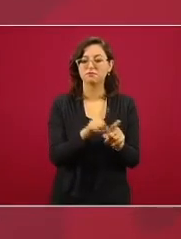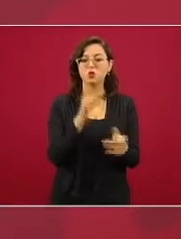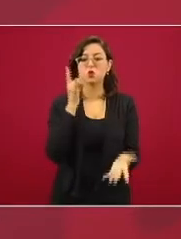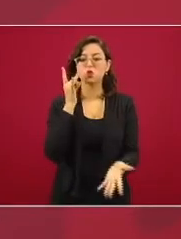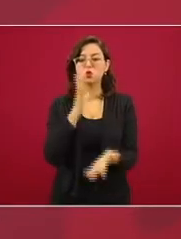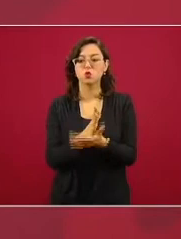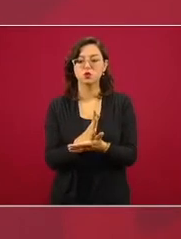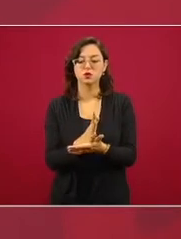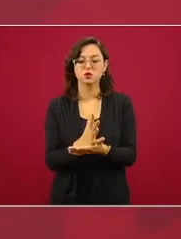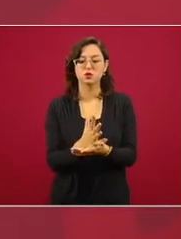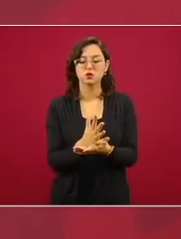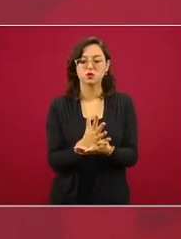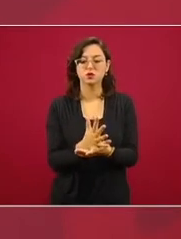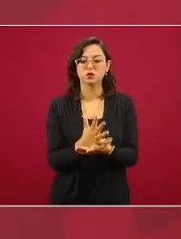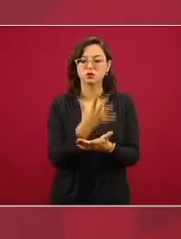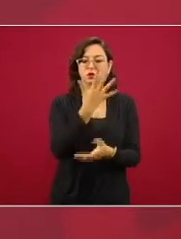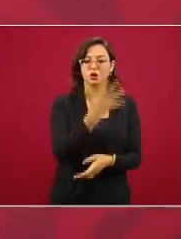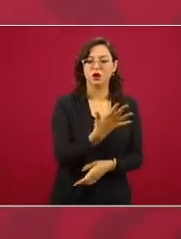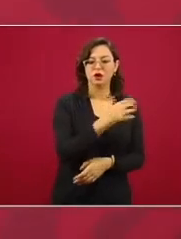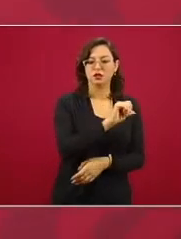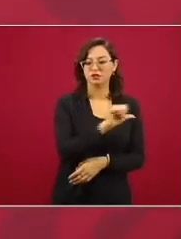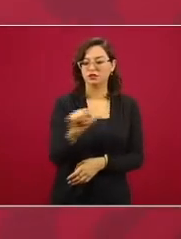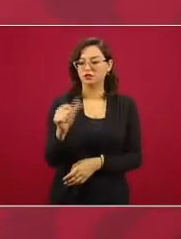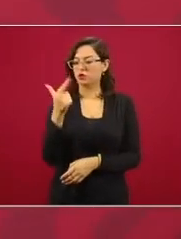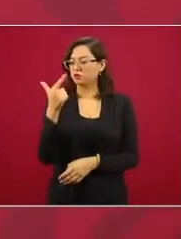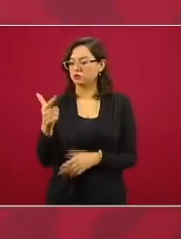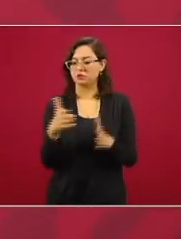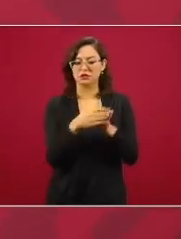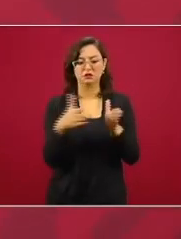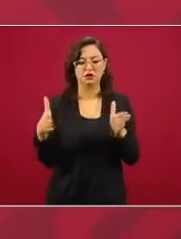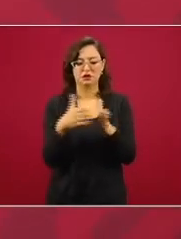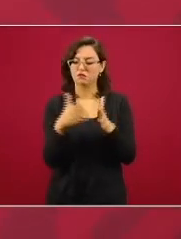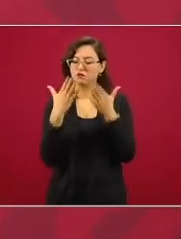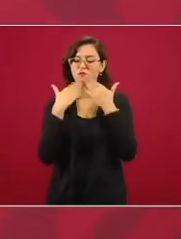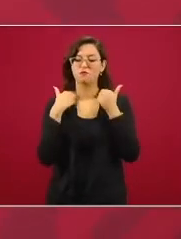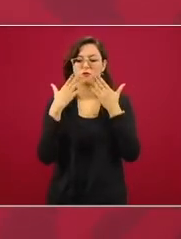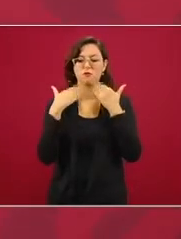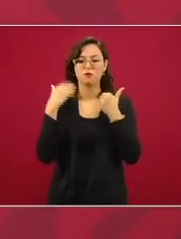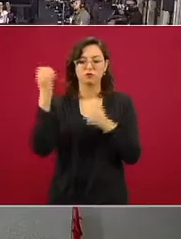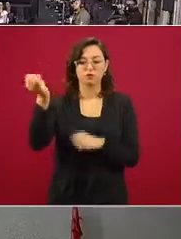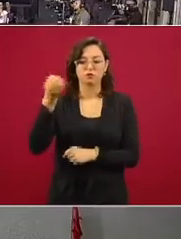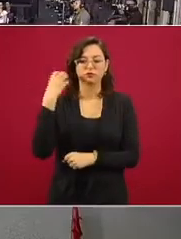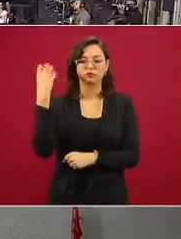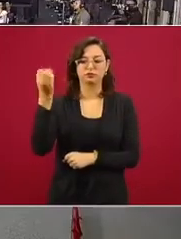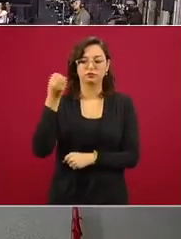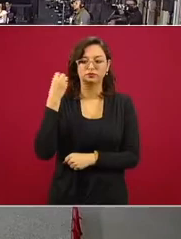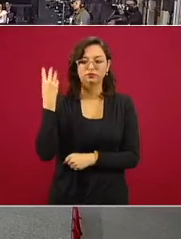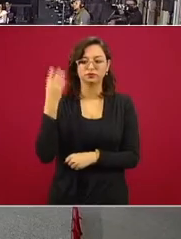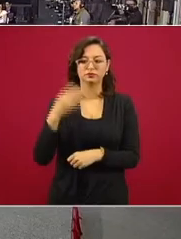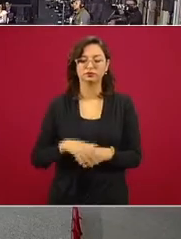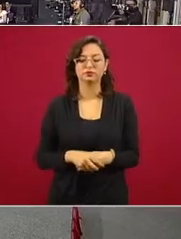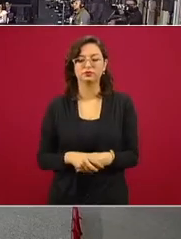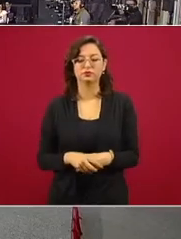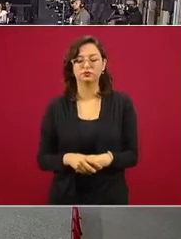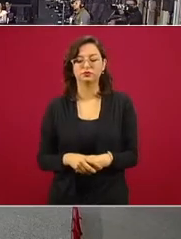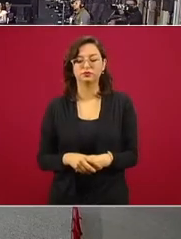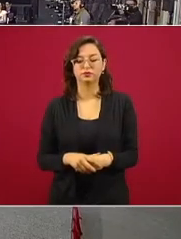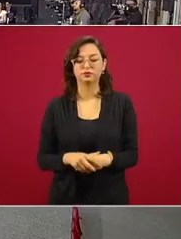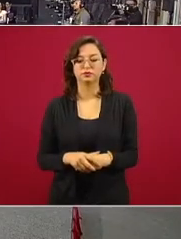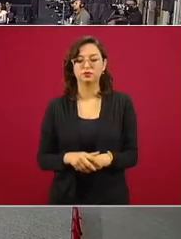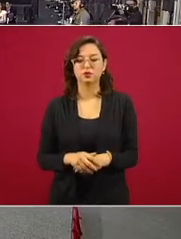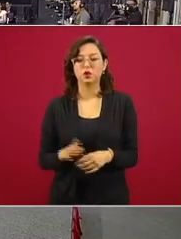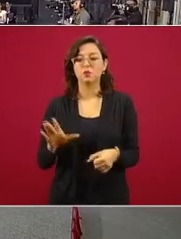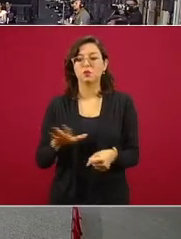las encuestas, puesto que durante la denominada nueva normalidad, cayeron los niveles porcentuales de quienes perciben desarrollo,